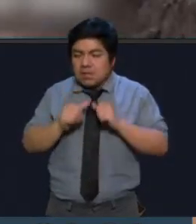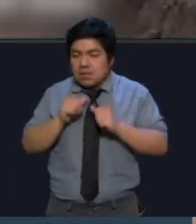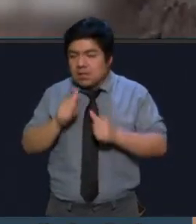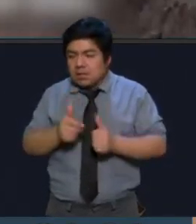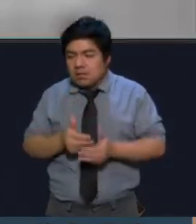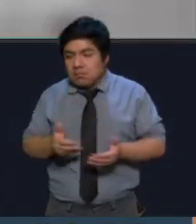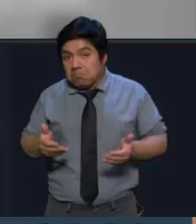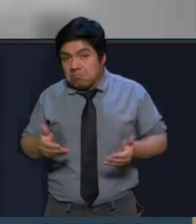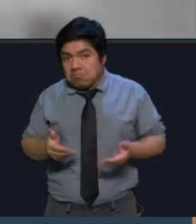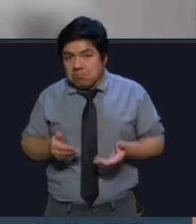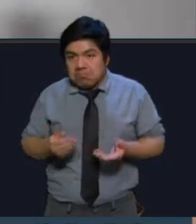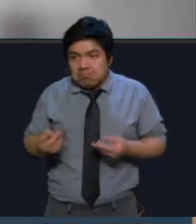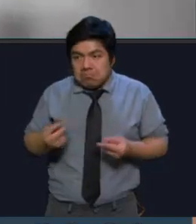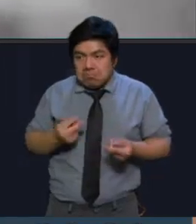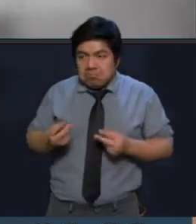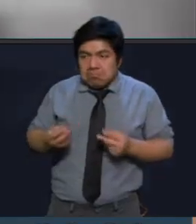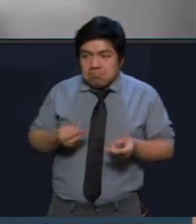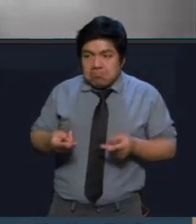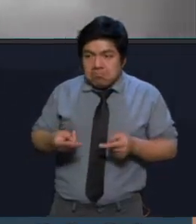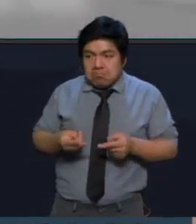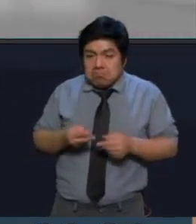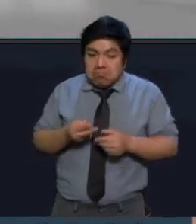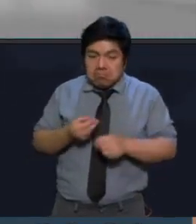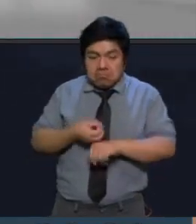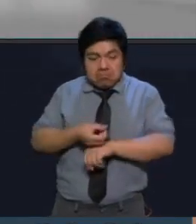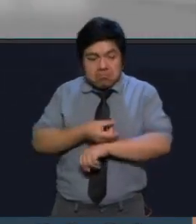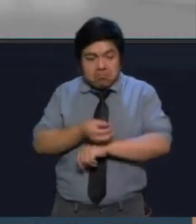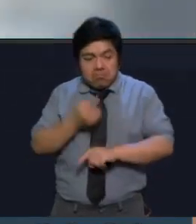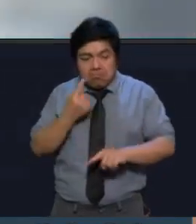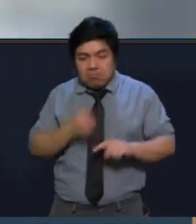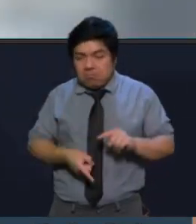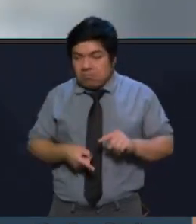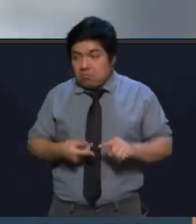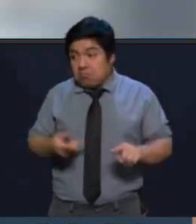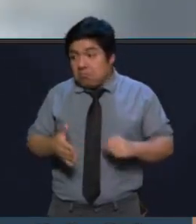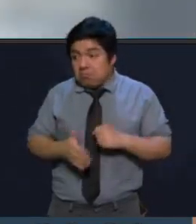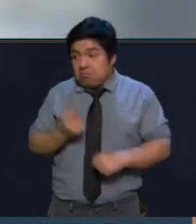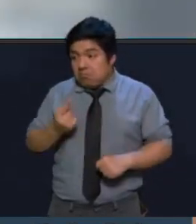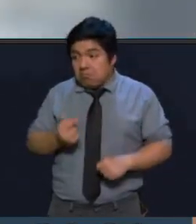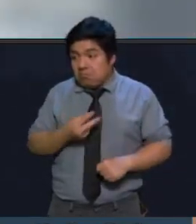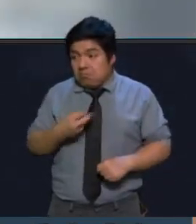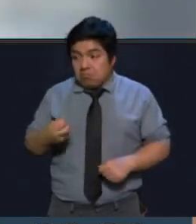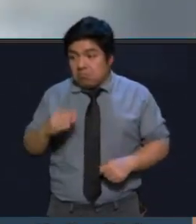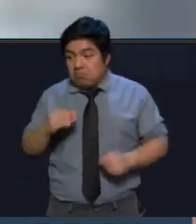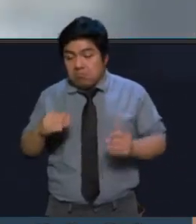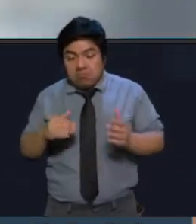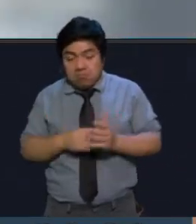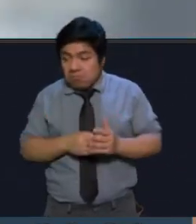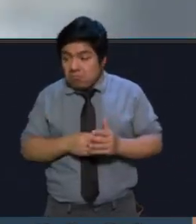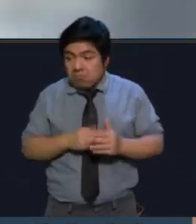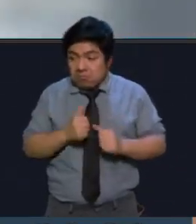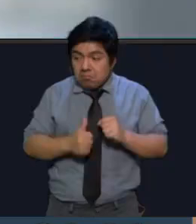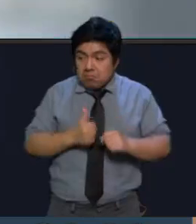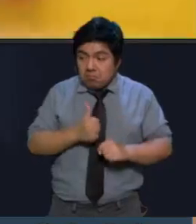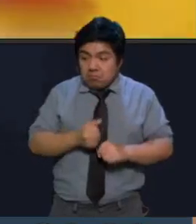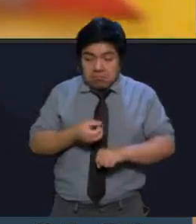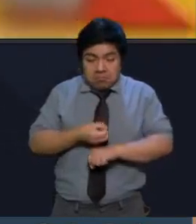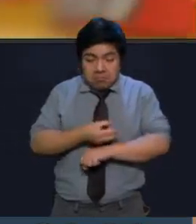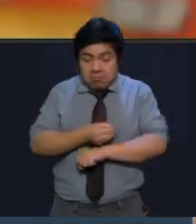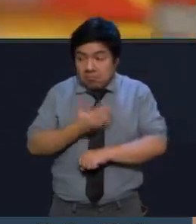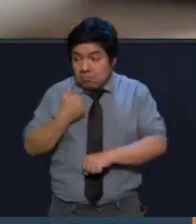Entonces, con ese argumento, vamos a quitar la agricultura. Porque vivimos 290,000 años sin